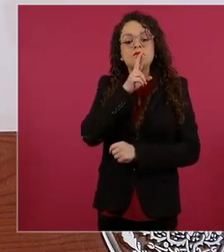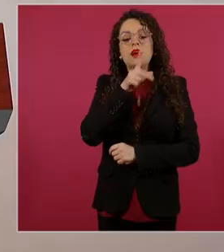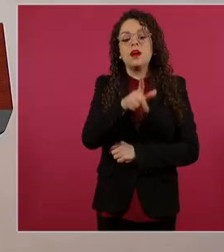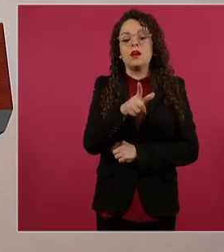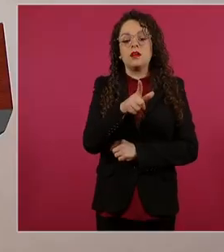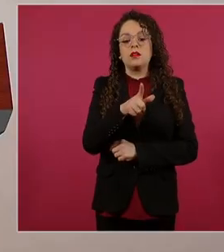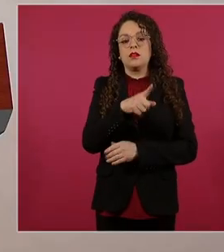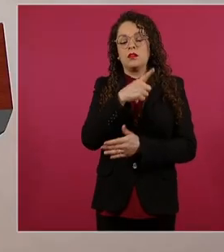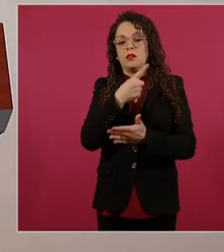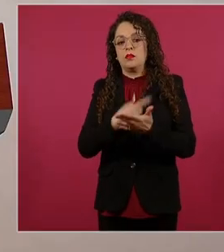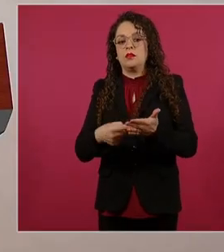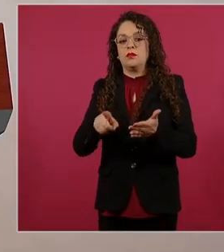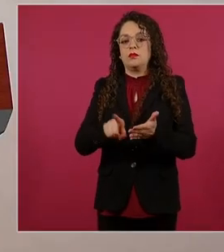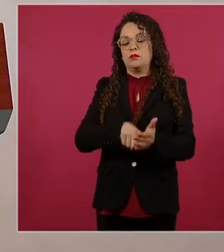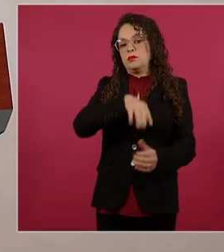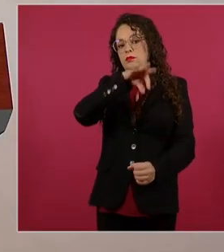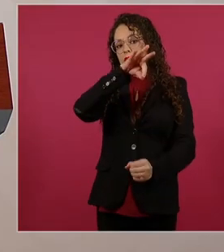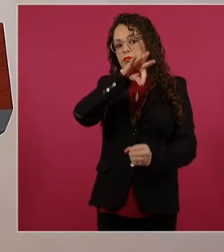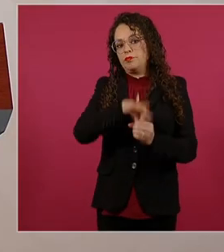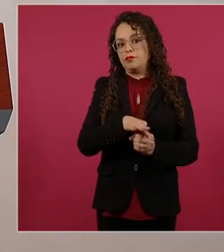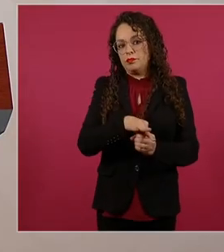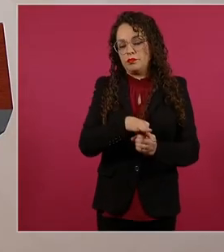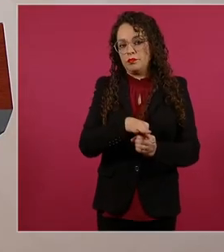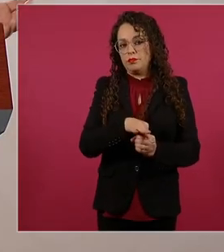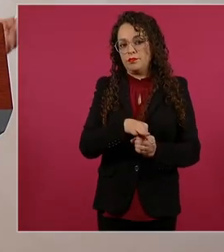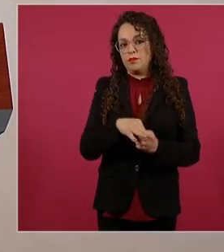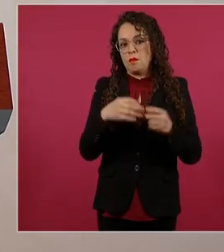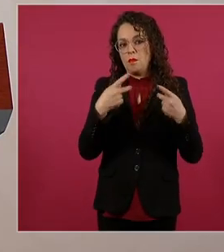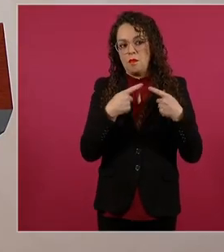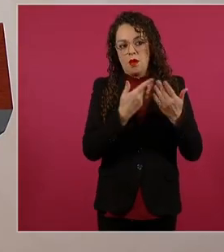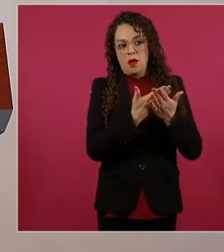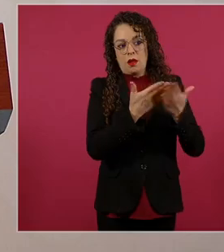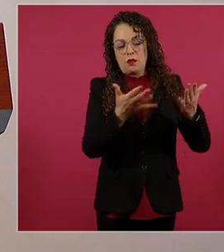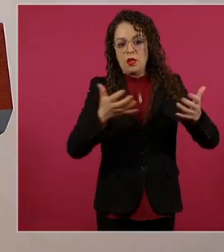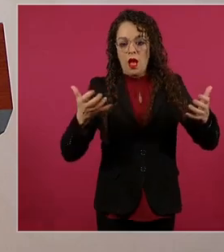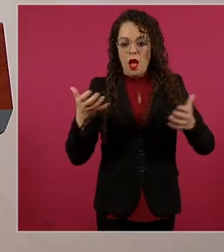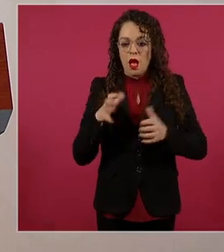del pueblo que los elige el pueblo